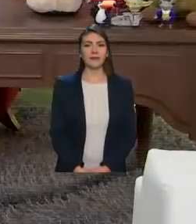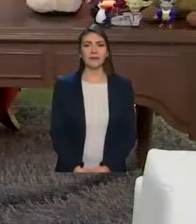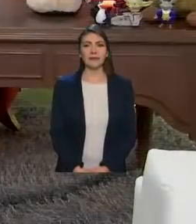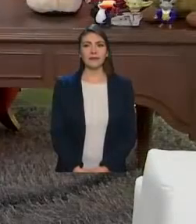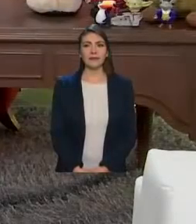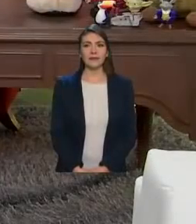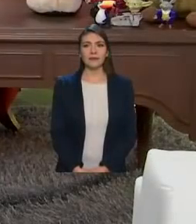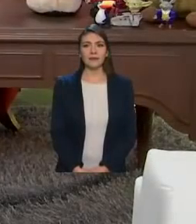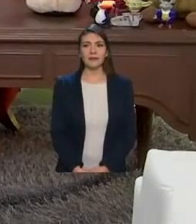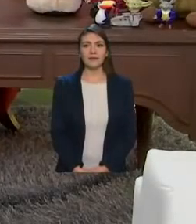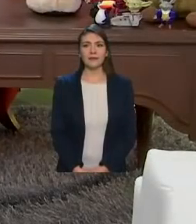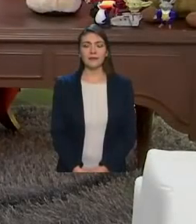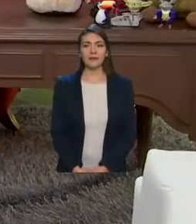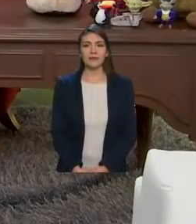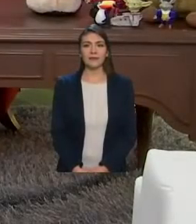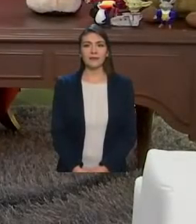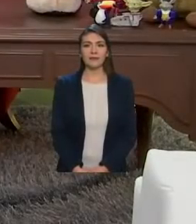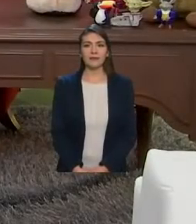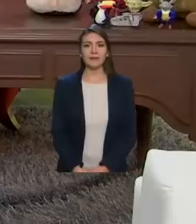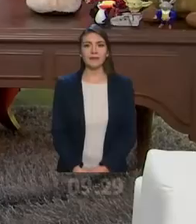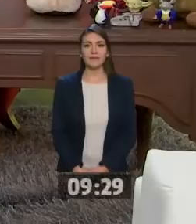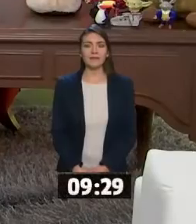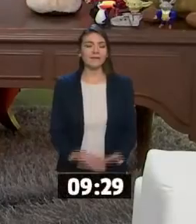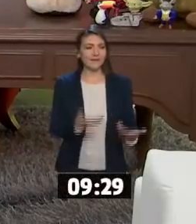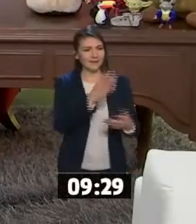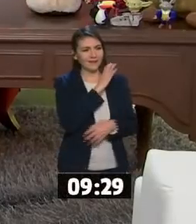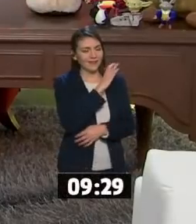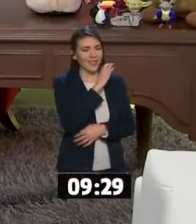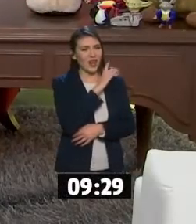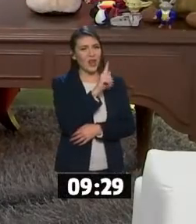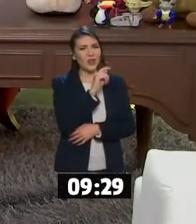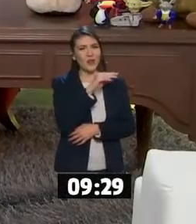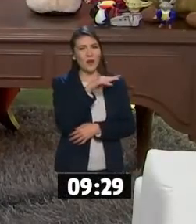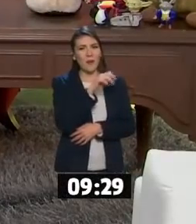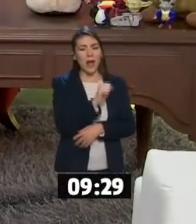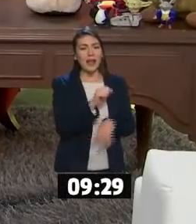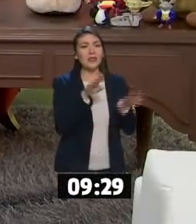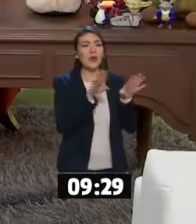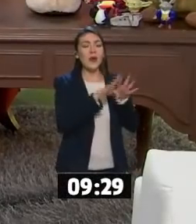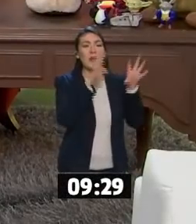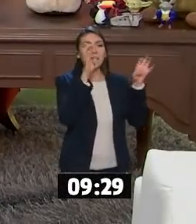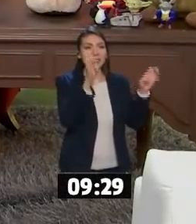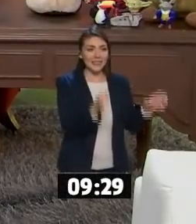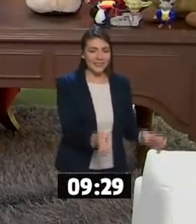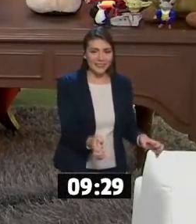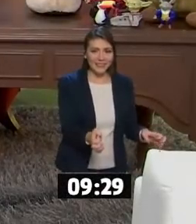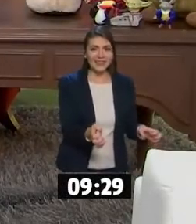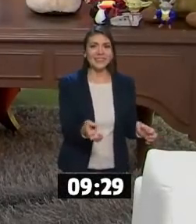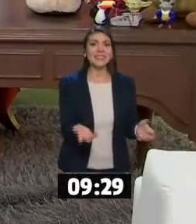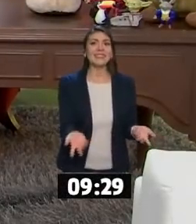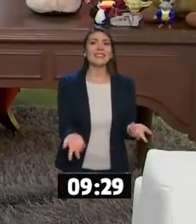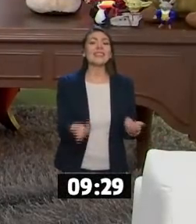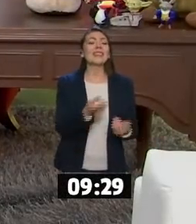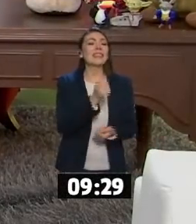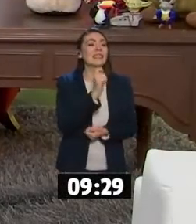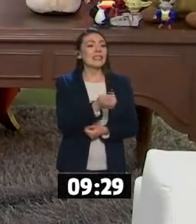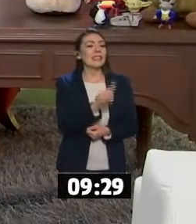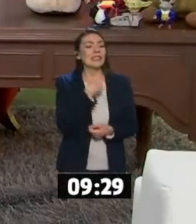Mi querido Tomás Severino, ¿cómo está mi vida? ¿Qué me cuenta? Buenos